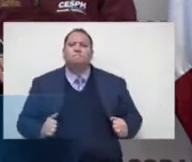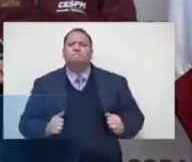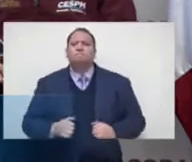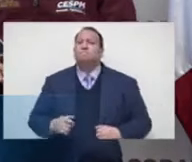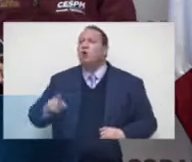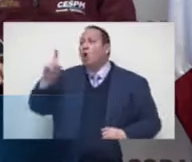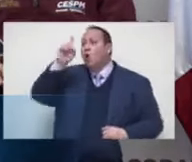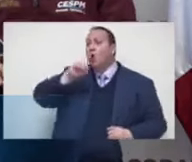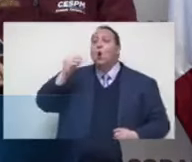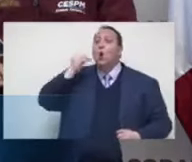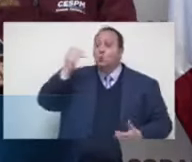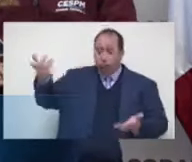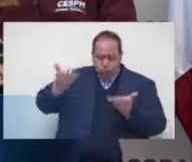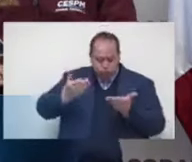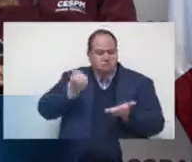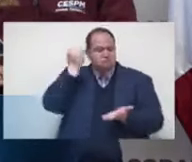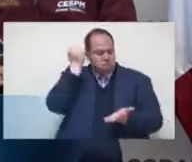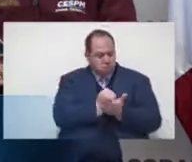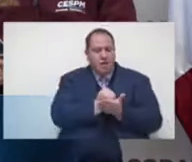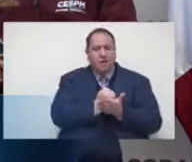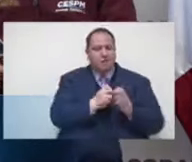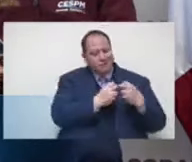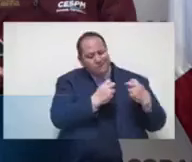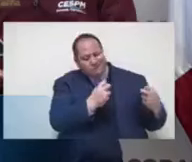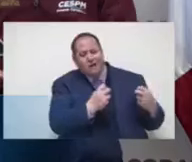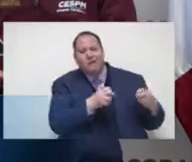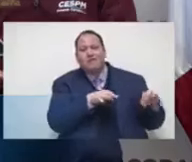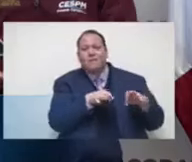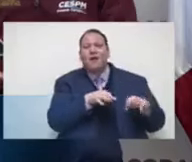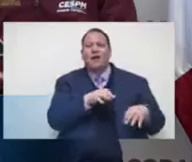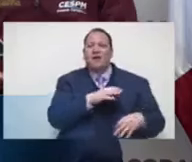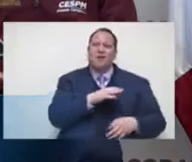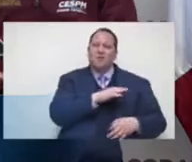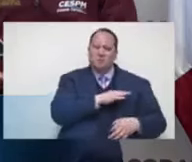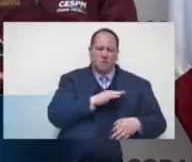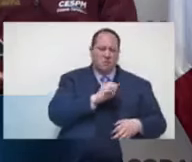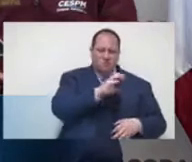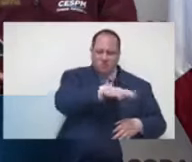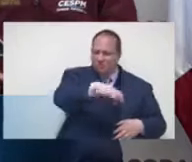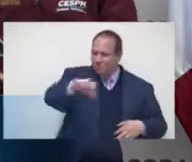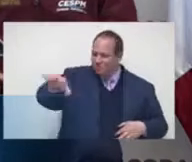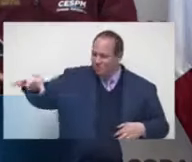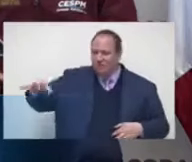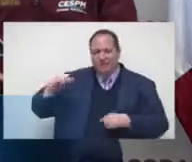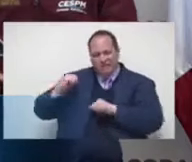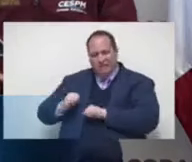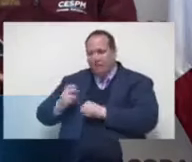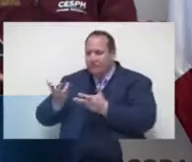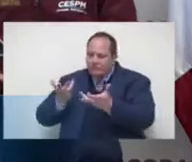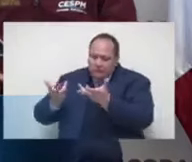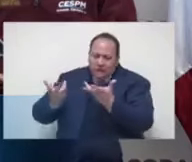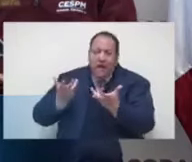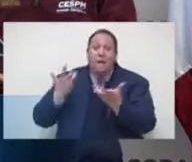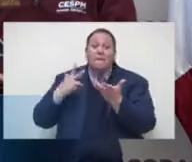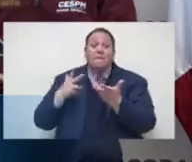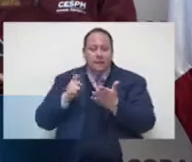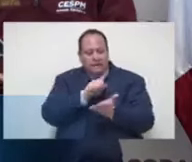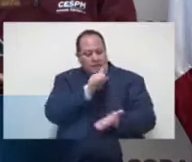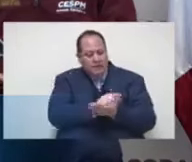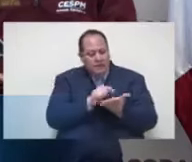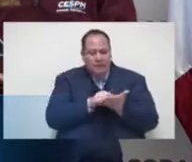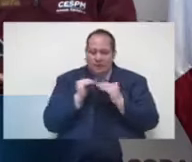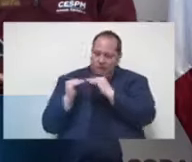la Consejería Jurídica. Estamos en mesas de trabajo con las distintas dependencias involucradas para hacer de esto una política